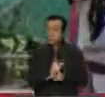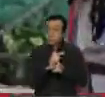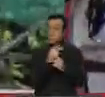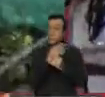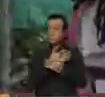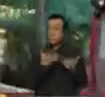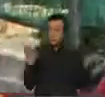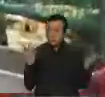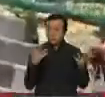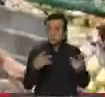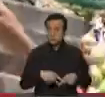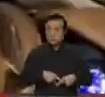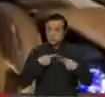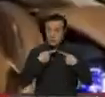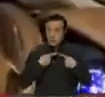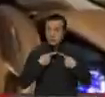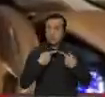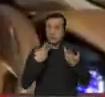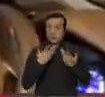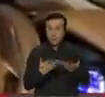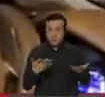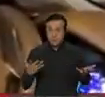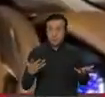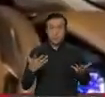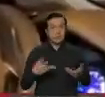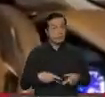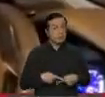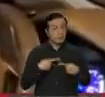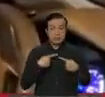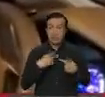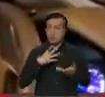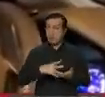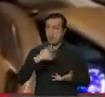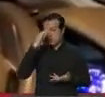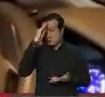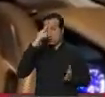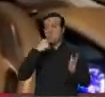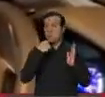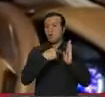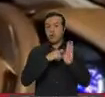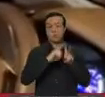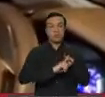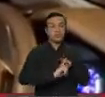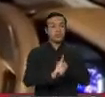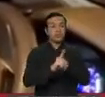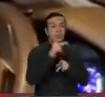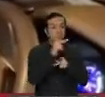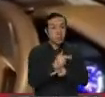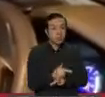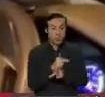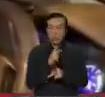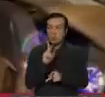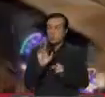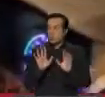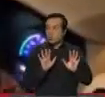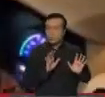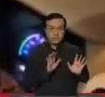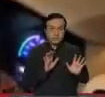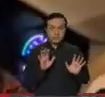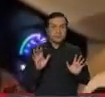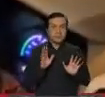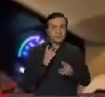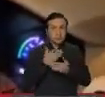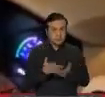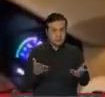para poder convivir con el virus. Aprender a salir y a cuidarme de no contagiarme. Entonces creo